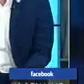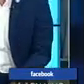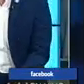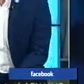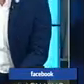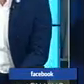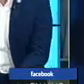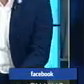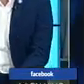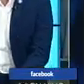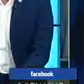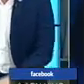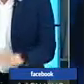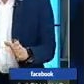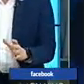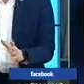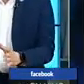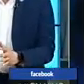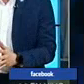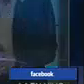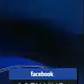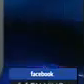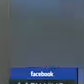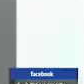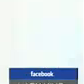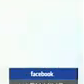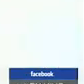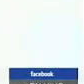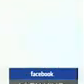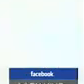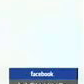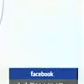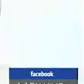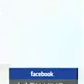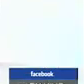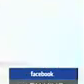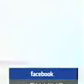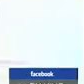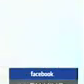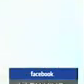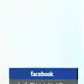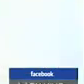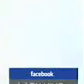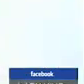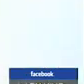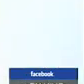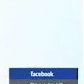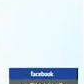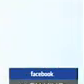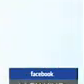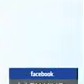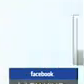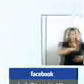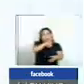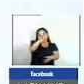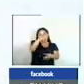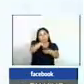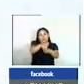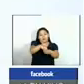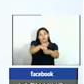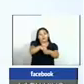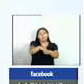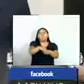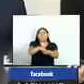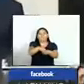tenemos el acuerdo sea cuatro pero muchas veces no se cumple por cada uno de los países que lo conforman entonces hay